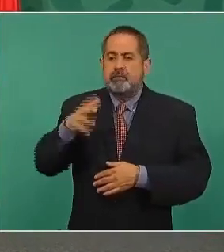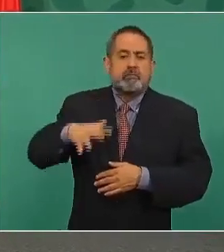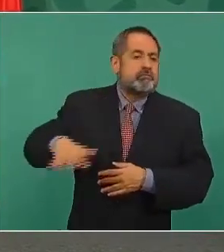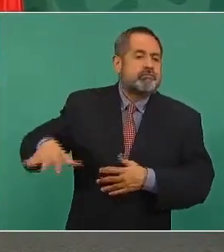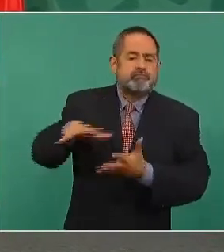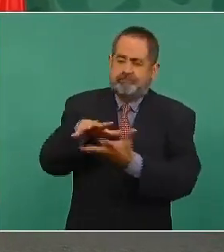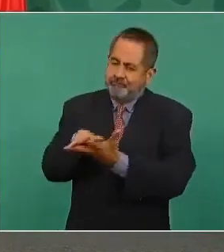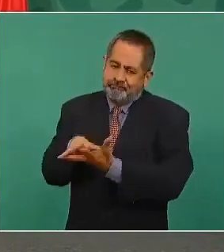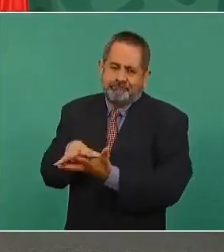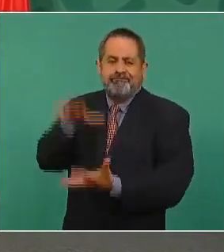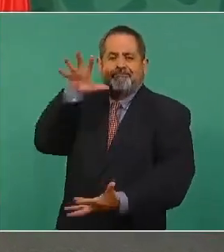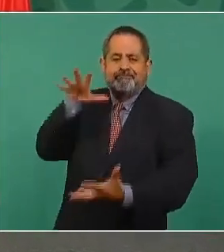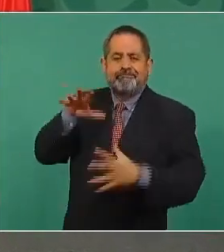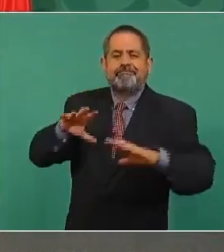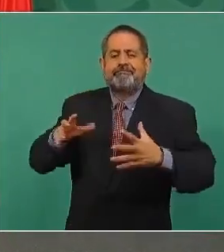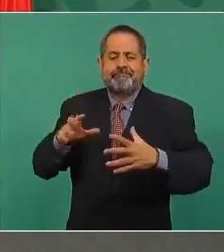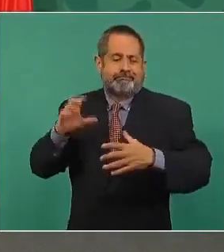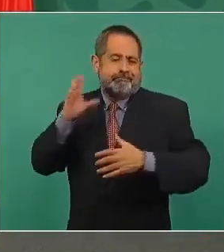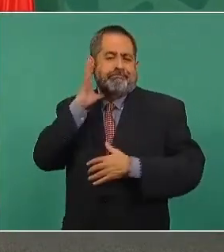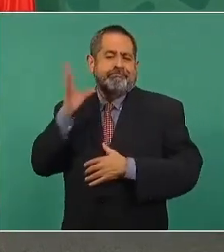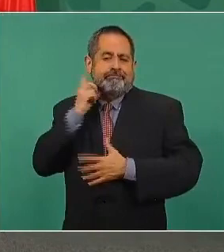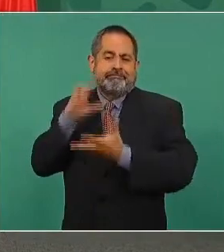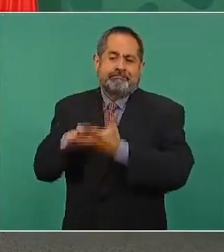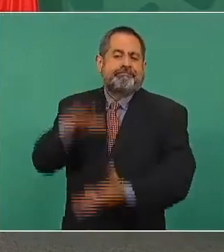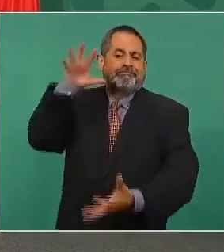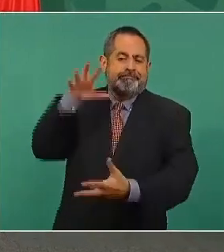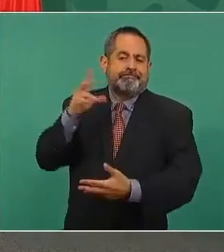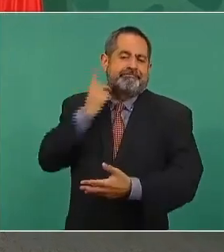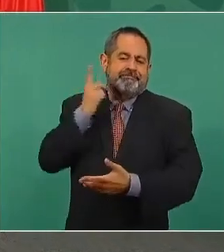mayoría en la Cámara de Diputados.